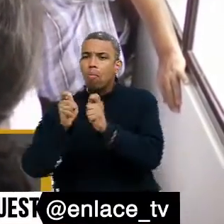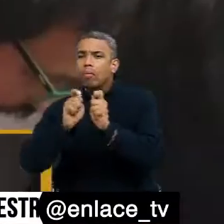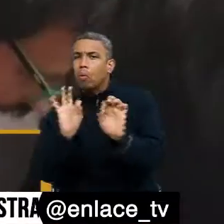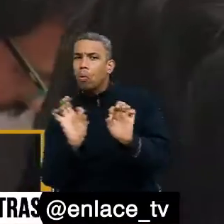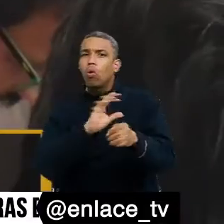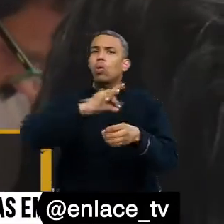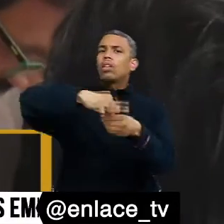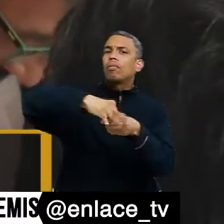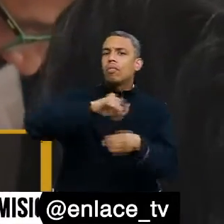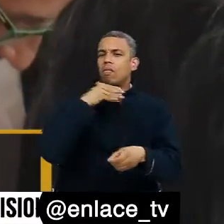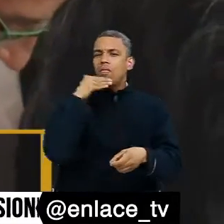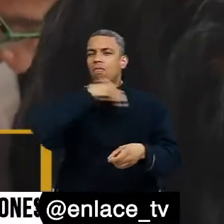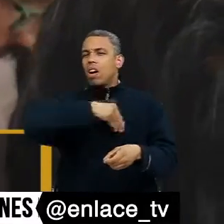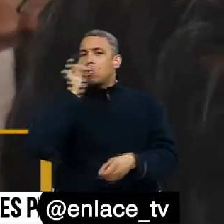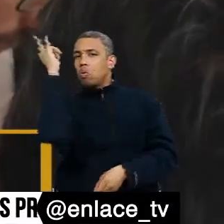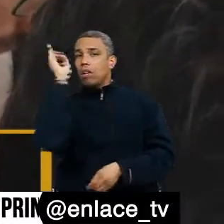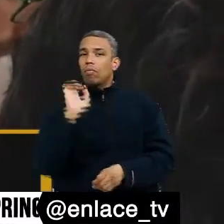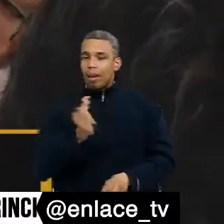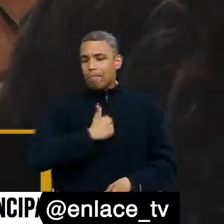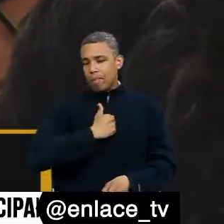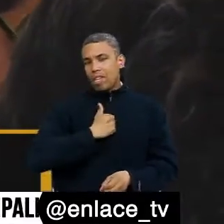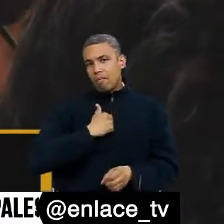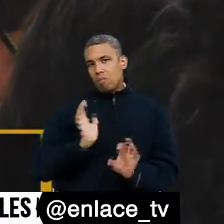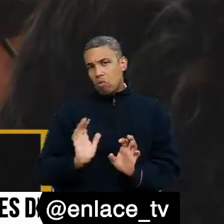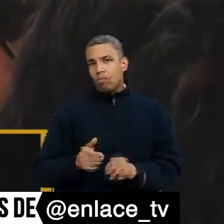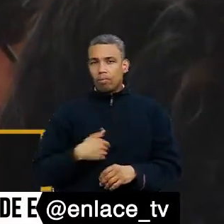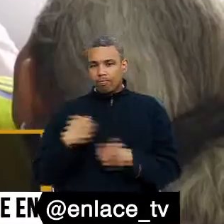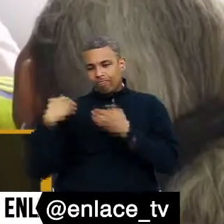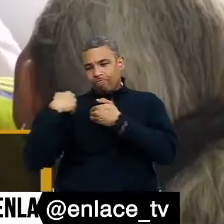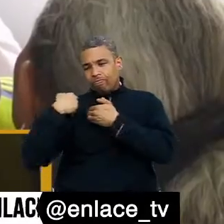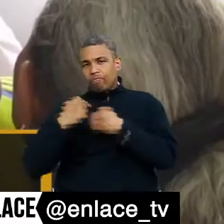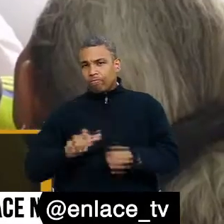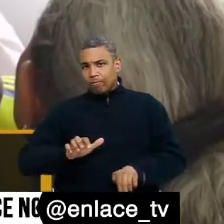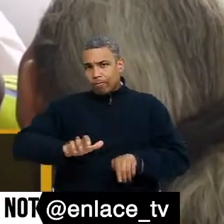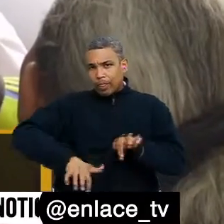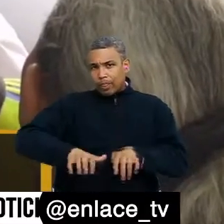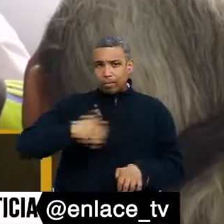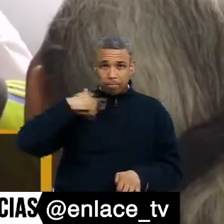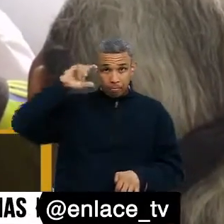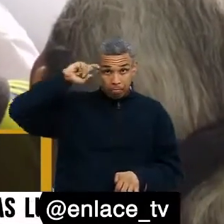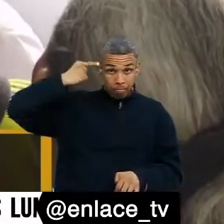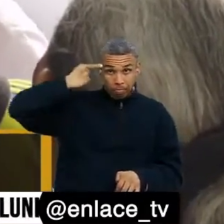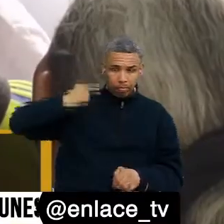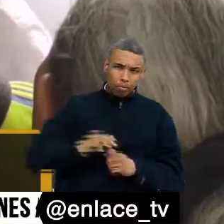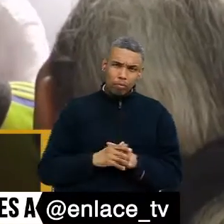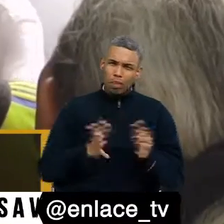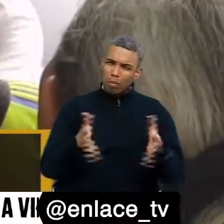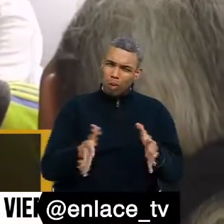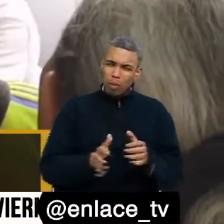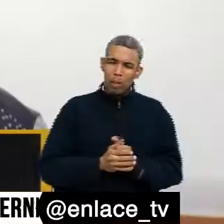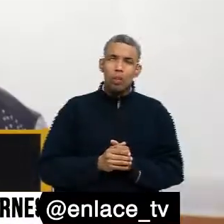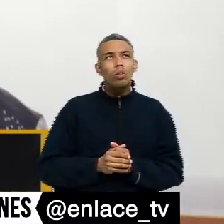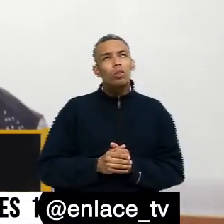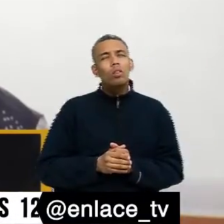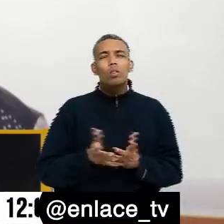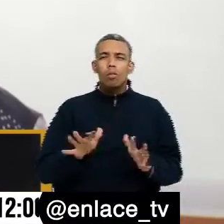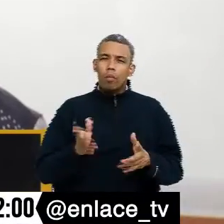o tiene que hacer otro nuevo proceso de elección. Esperamos que la Secretaría de Gobierno expida eso en